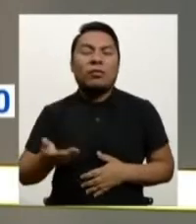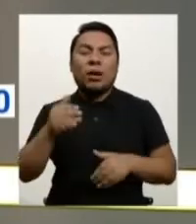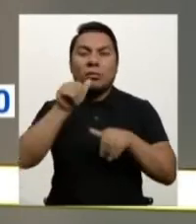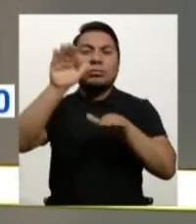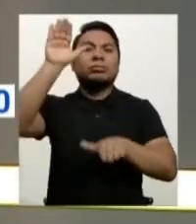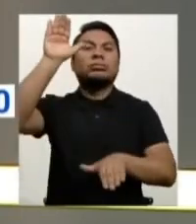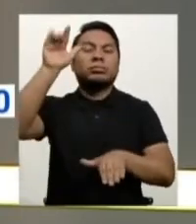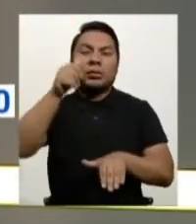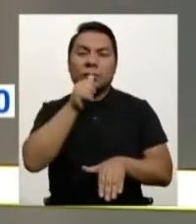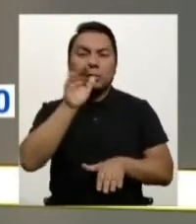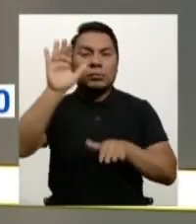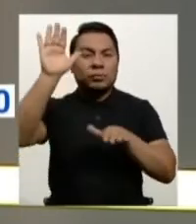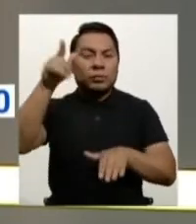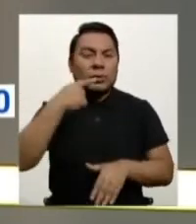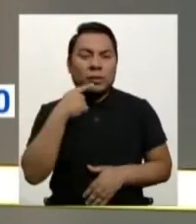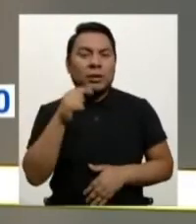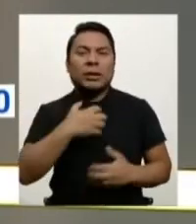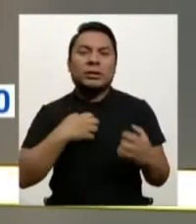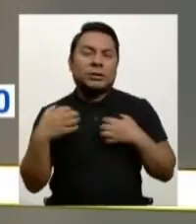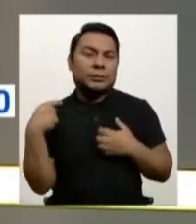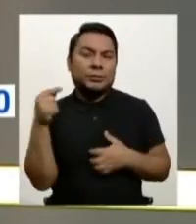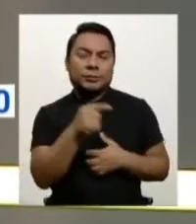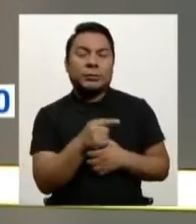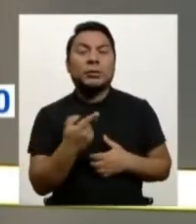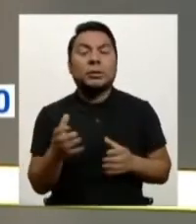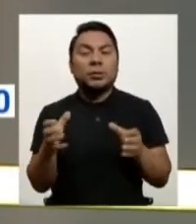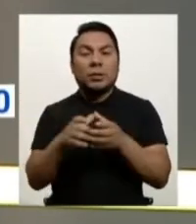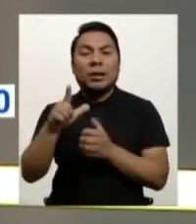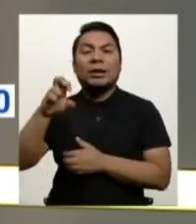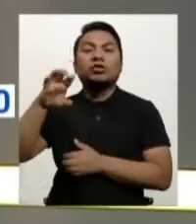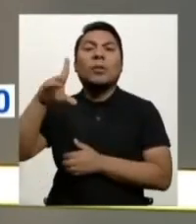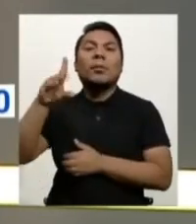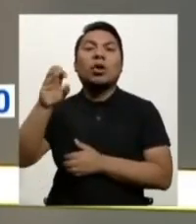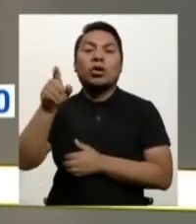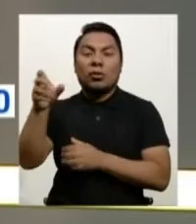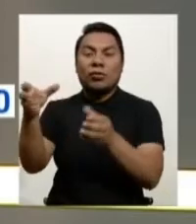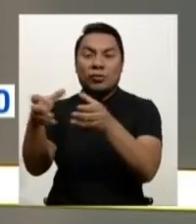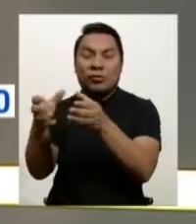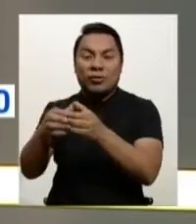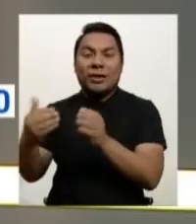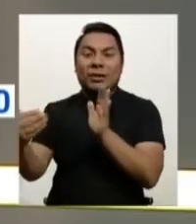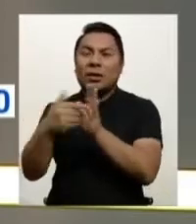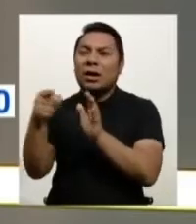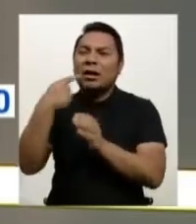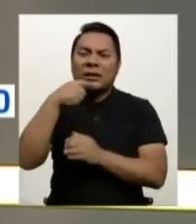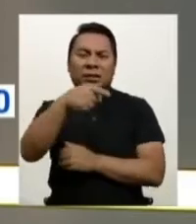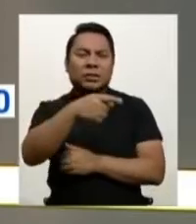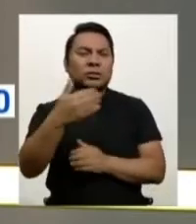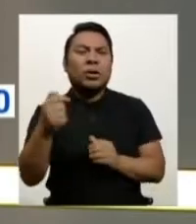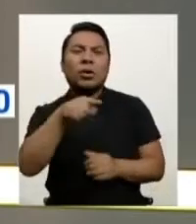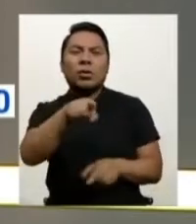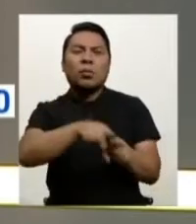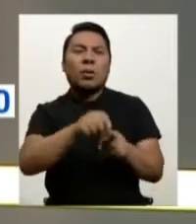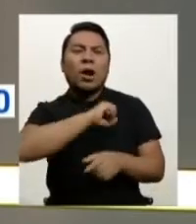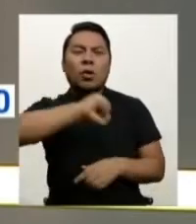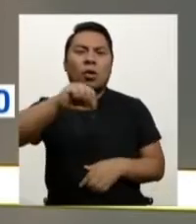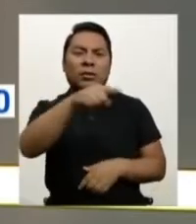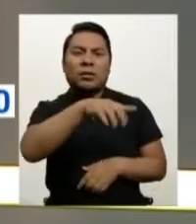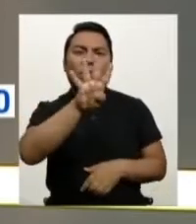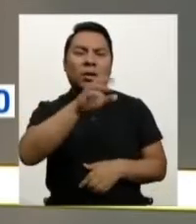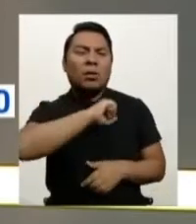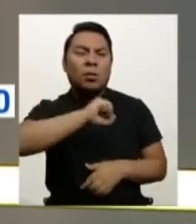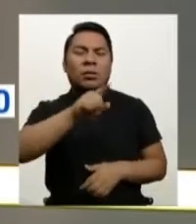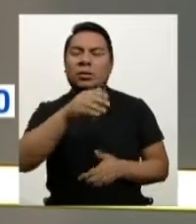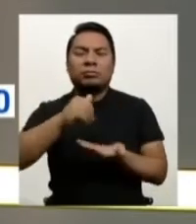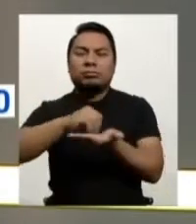Acción Democrática ante la constituyente. El partido Leopoldo López lo calificó de traición y anunció su retiro a nivel personal, dijo, de la Mesa de